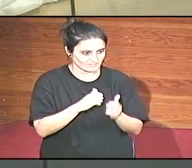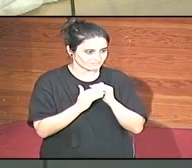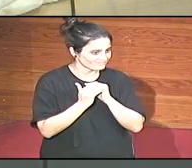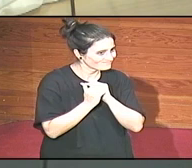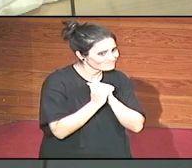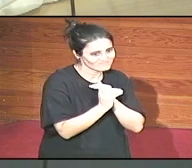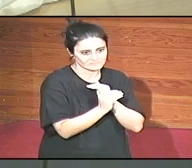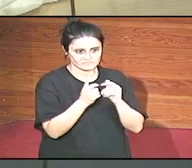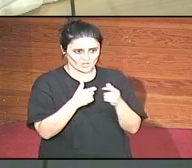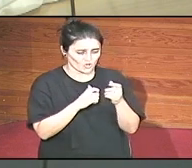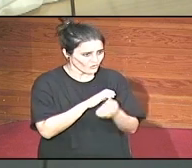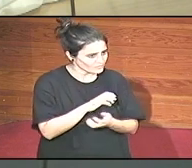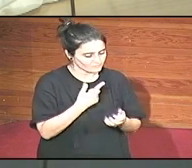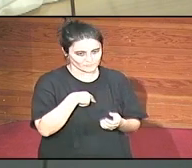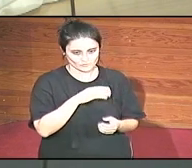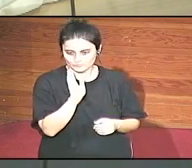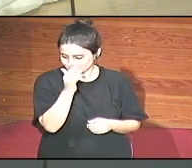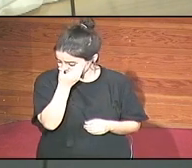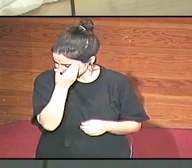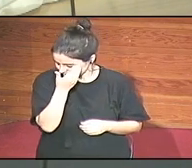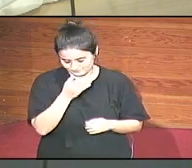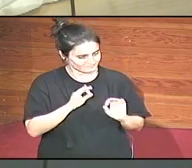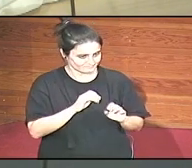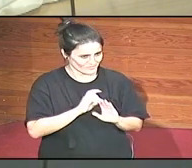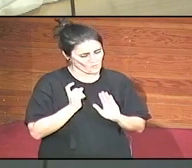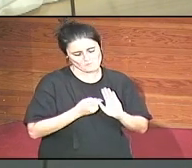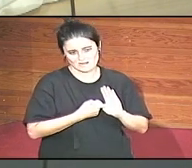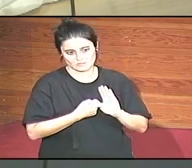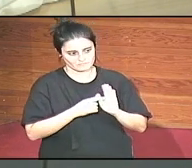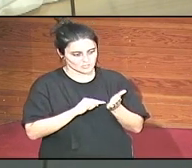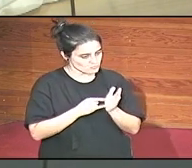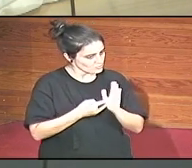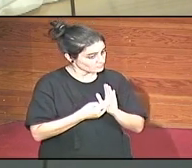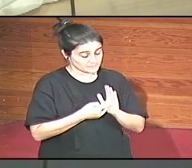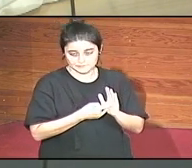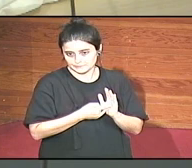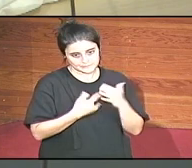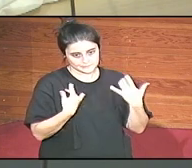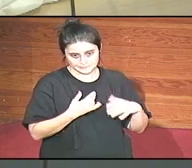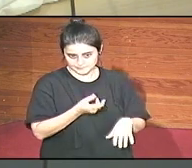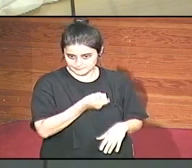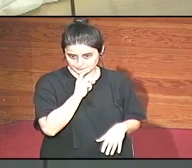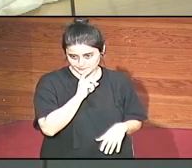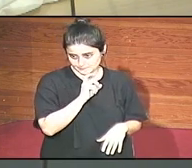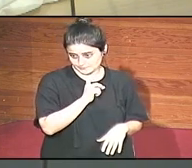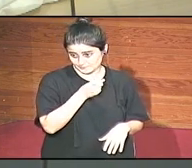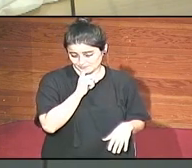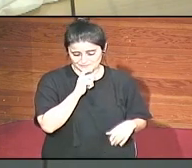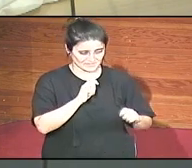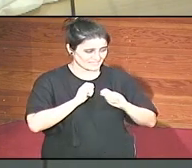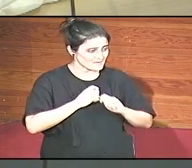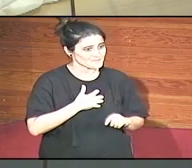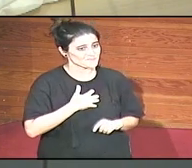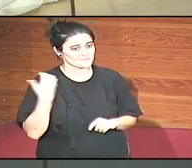les hemos olvidado completamente y tiene muy mala solución es indignante todos